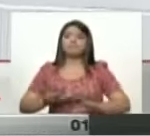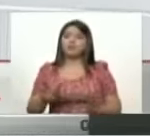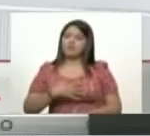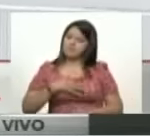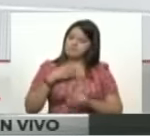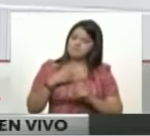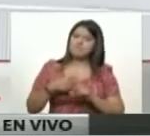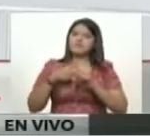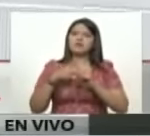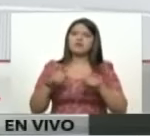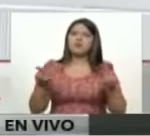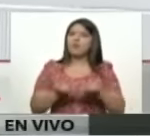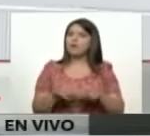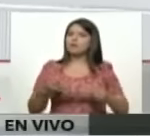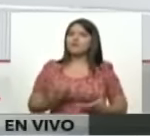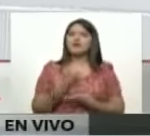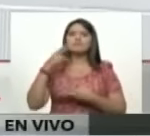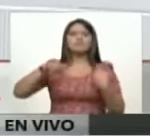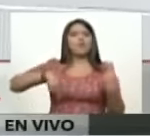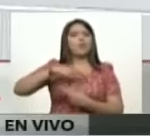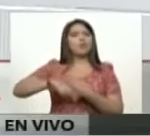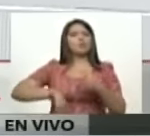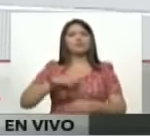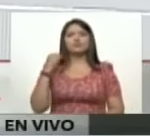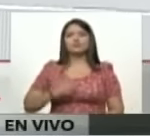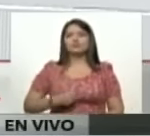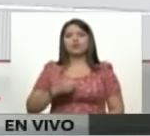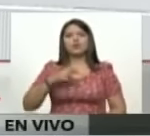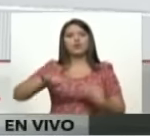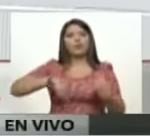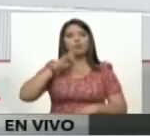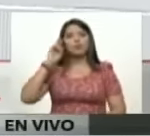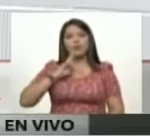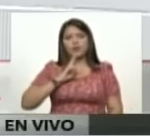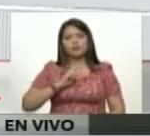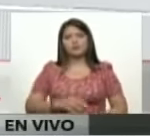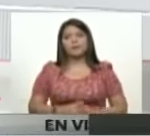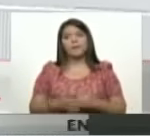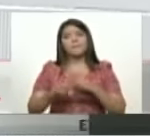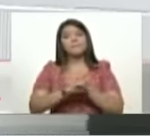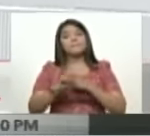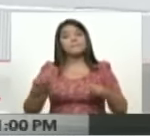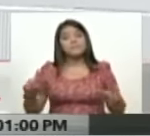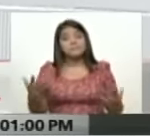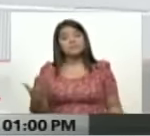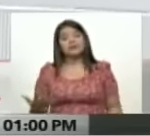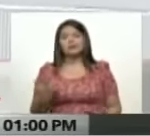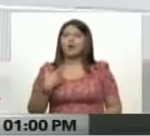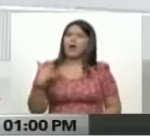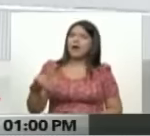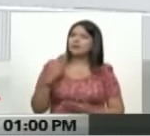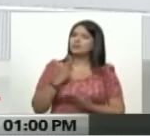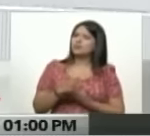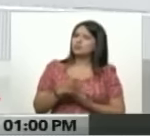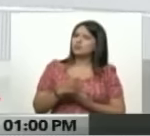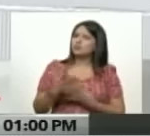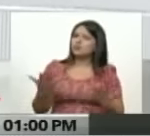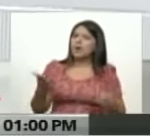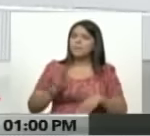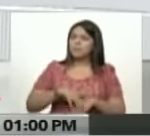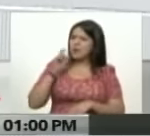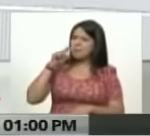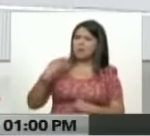Soy optimista como lo somos los militantes de la Revolución Bolivariana, pero me asalta la duda ante el